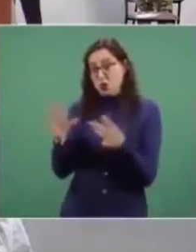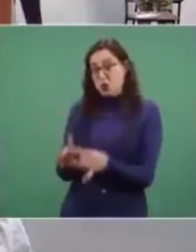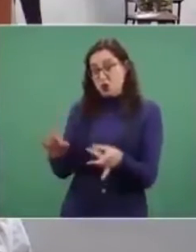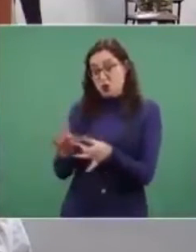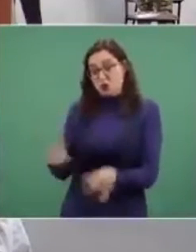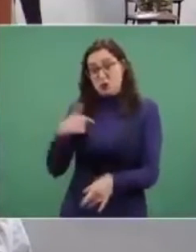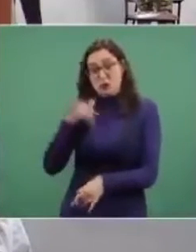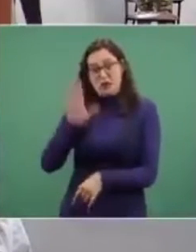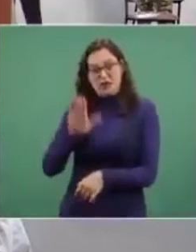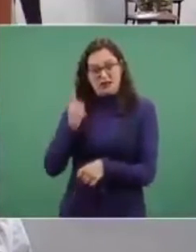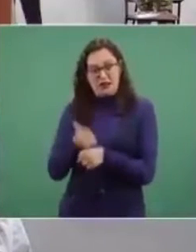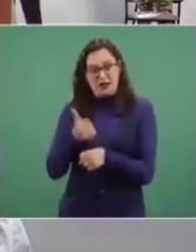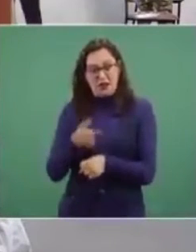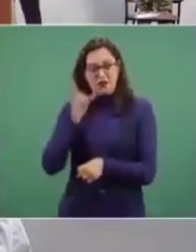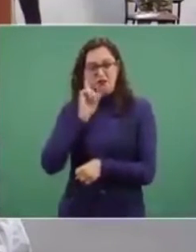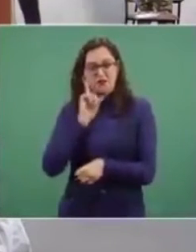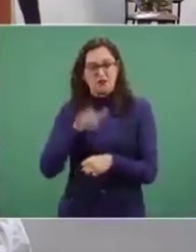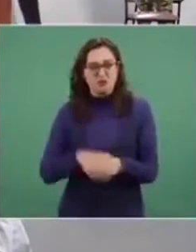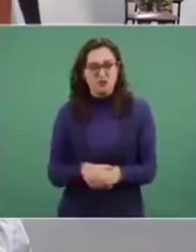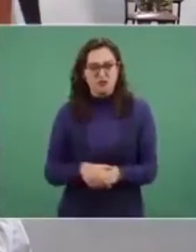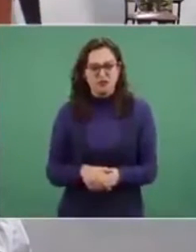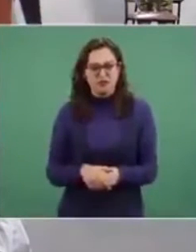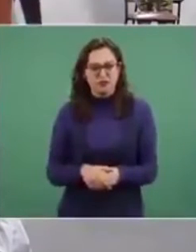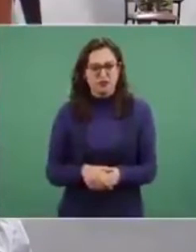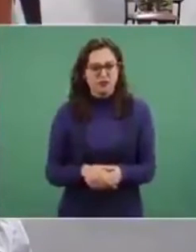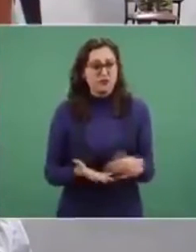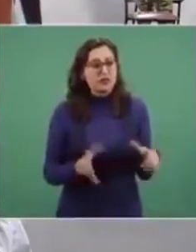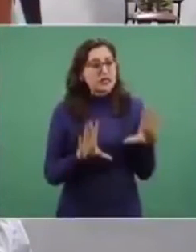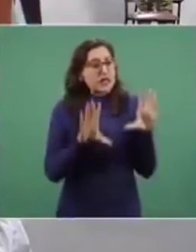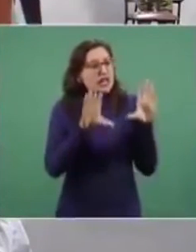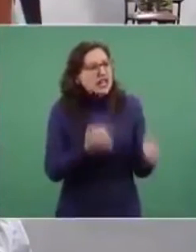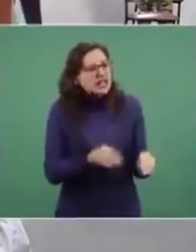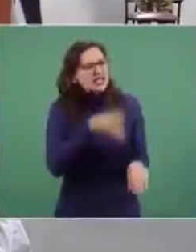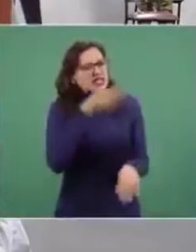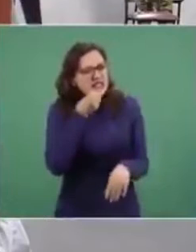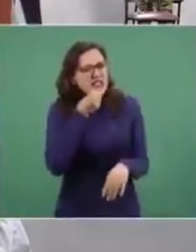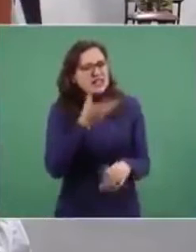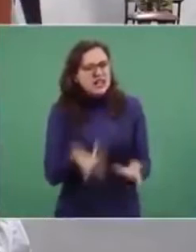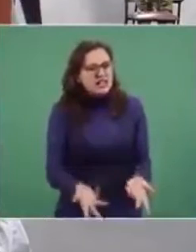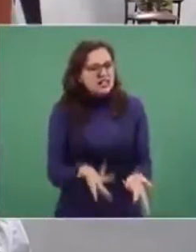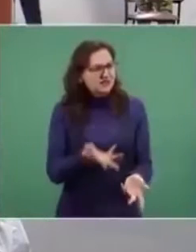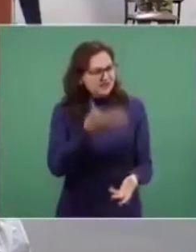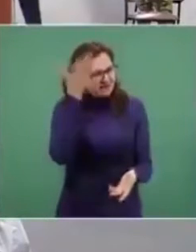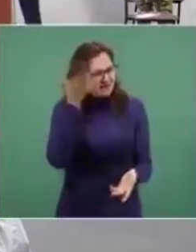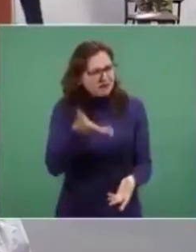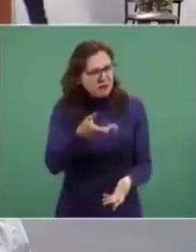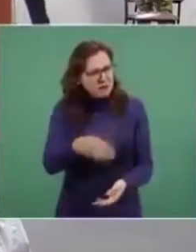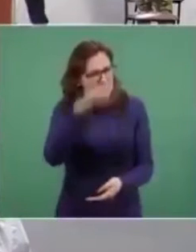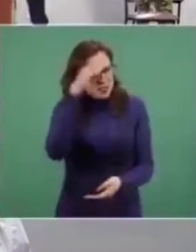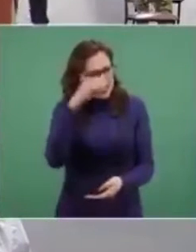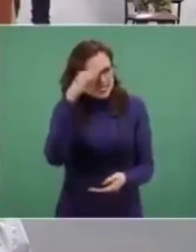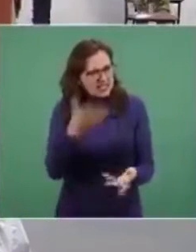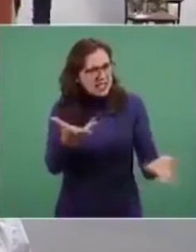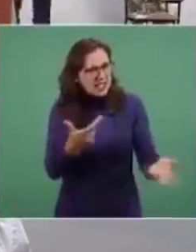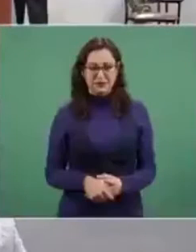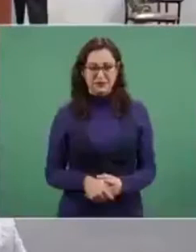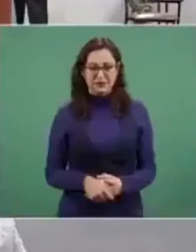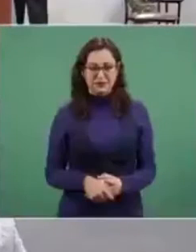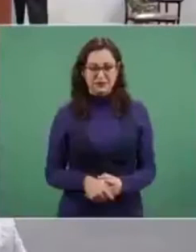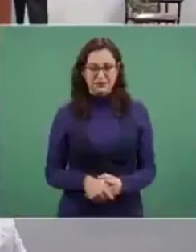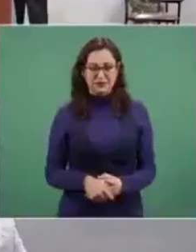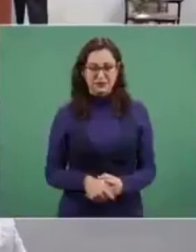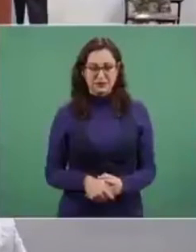presidente Andrés Manuel López Obrador recordó la trayectoria de Jorge Arvizu el Tata y puso un fragmento de la serie animada Don Gato